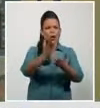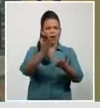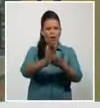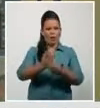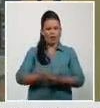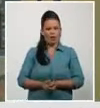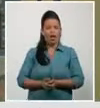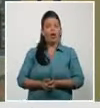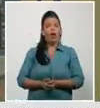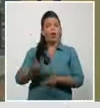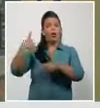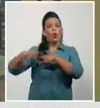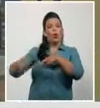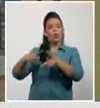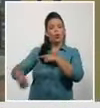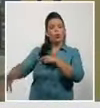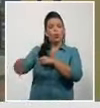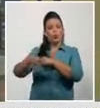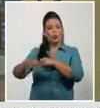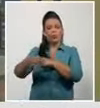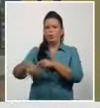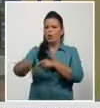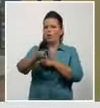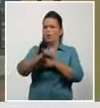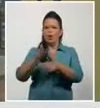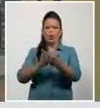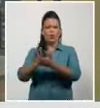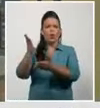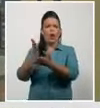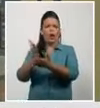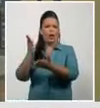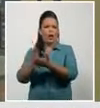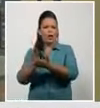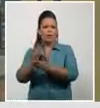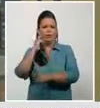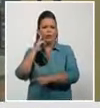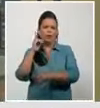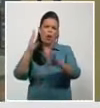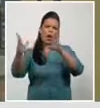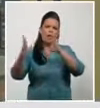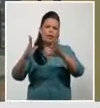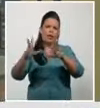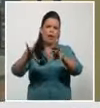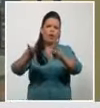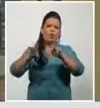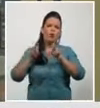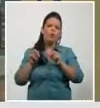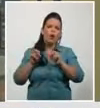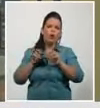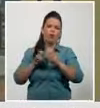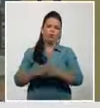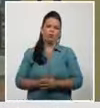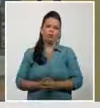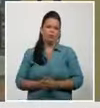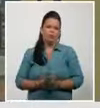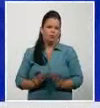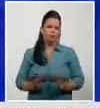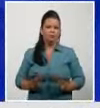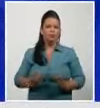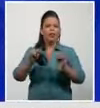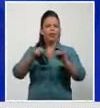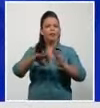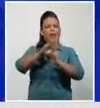continúan las clases cumpliendo también todo lo establecido en la fase de nueva normalidad. Estas son las principales medidas que se llevan a cabo acá en el